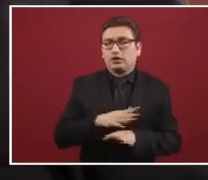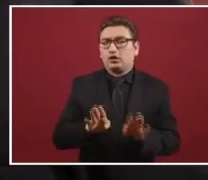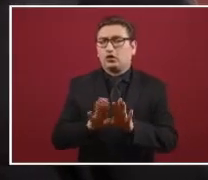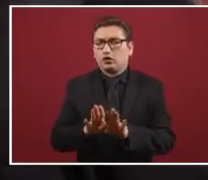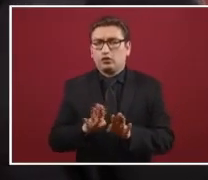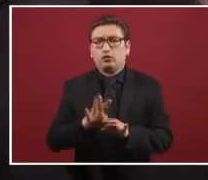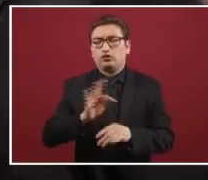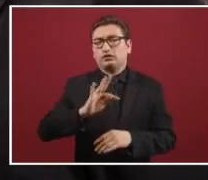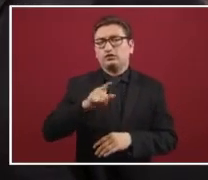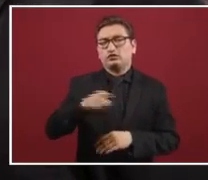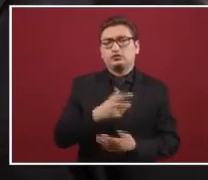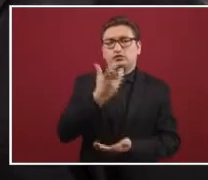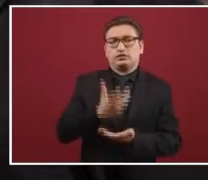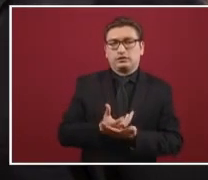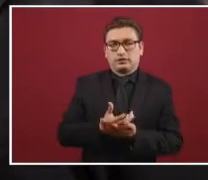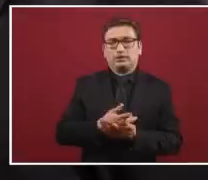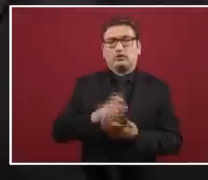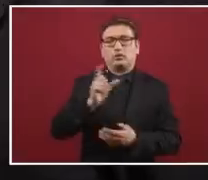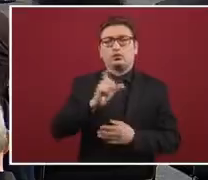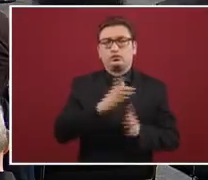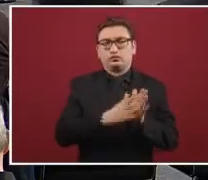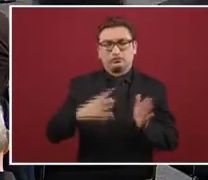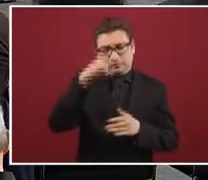de descanso en verano.